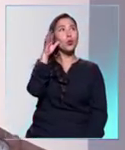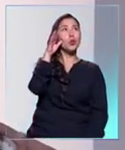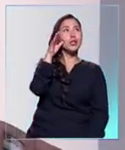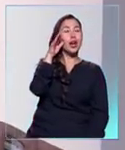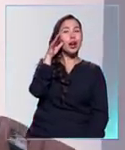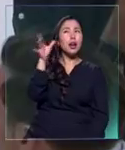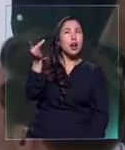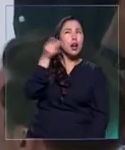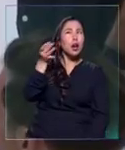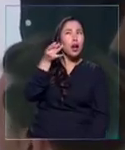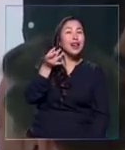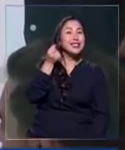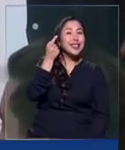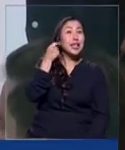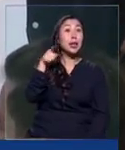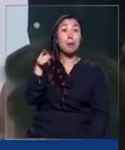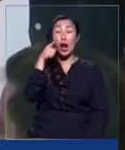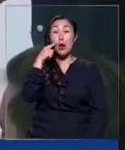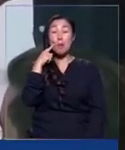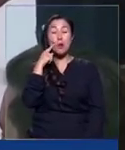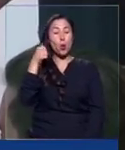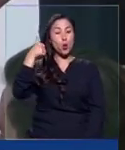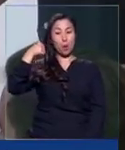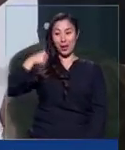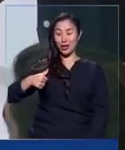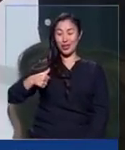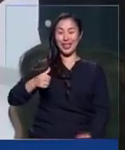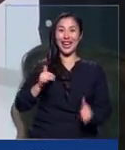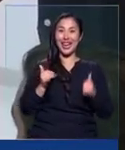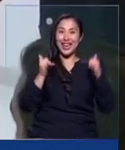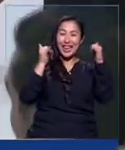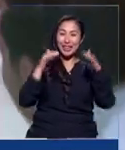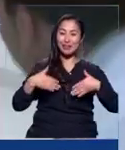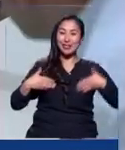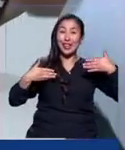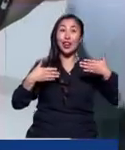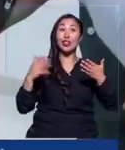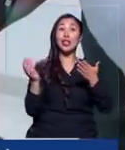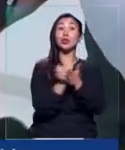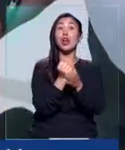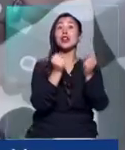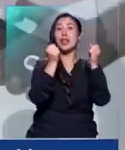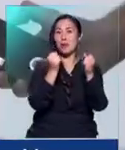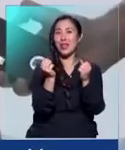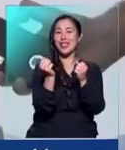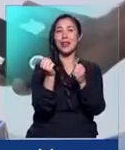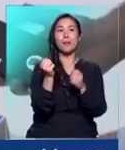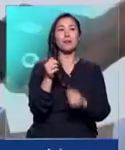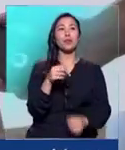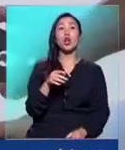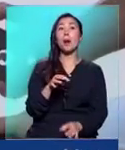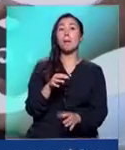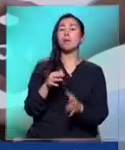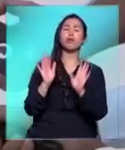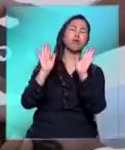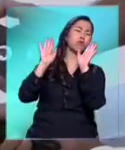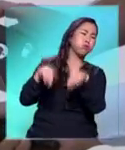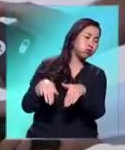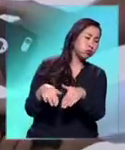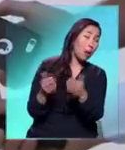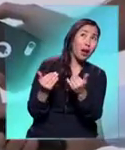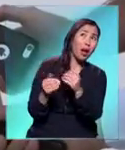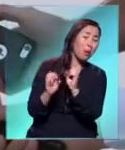entiende un poco mejor. Para Miguel, una operación que lo tiene alegre y optimista, con el resultado que puede llegar a lograr. Nunca hay que perder la esperanza.